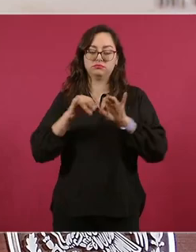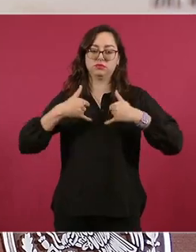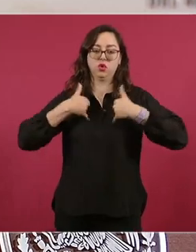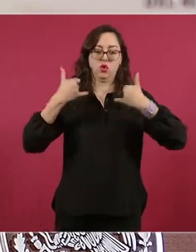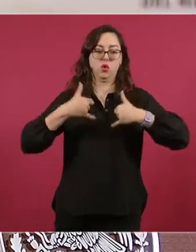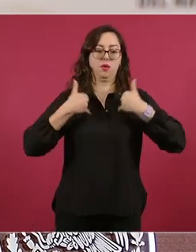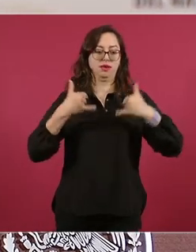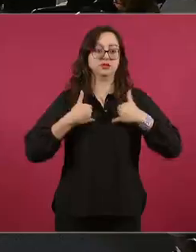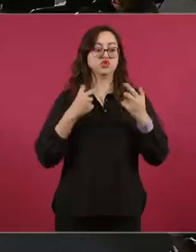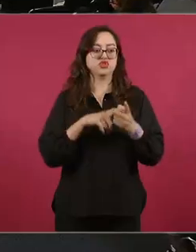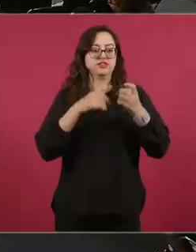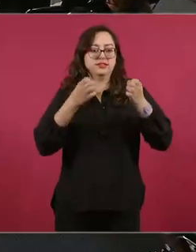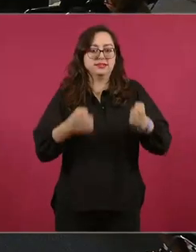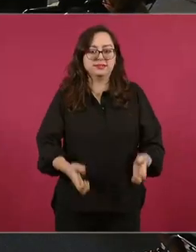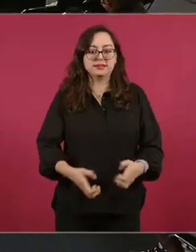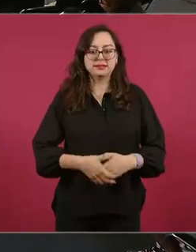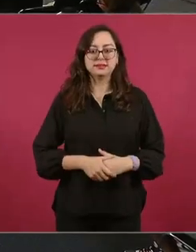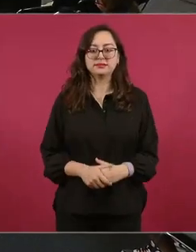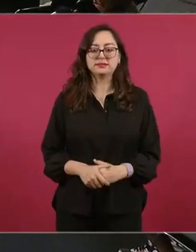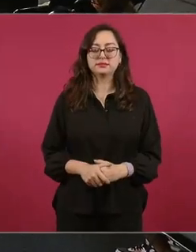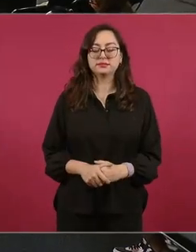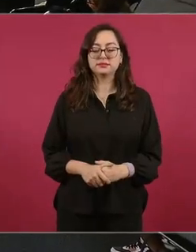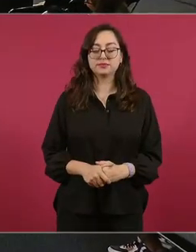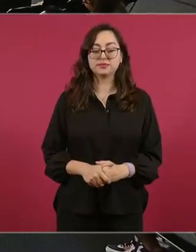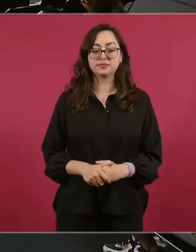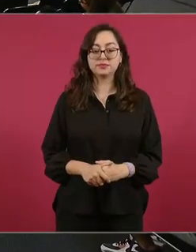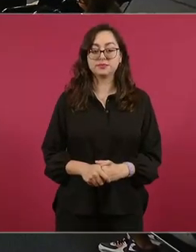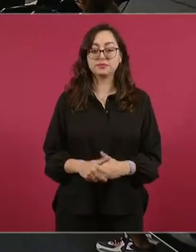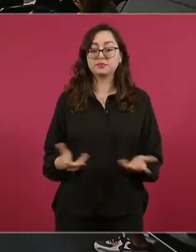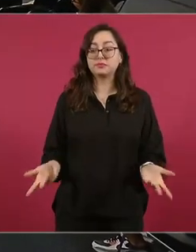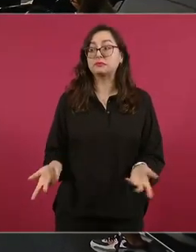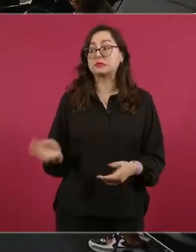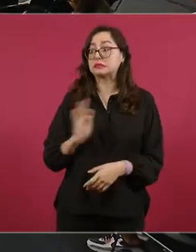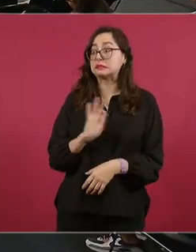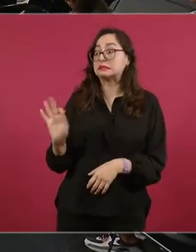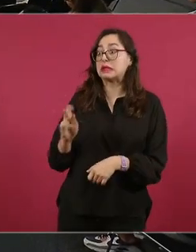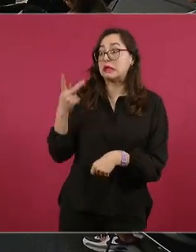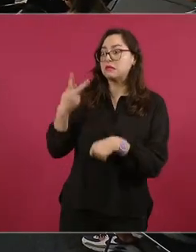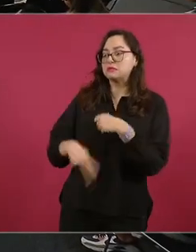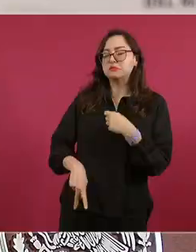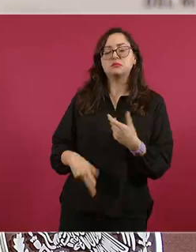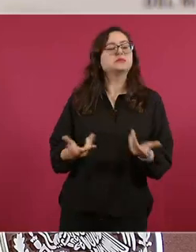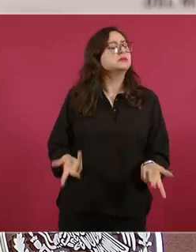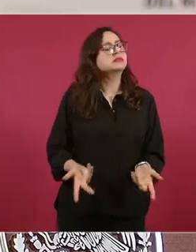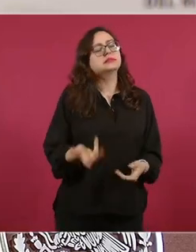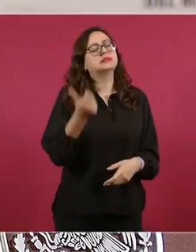jóvenes. ¿Pero no existe un riesgo con estas acusaciones? Siempre hay riesgo.